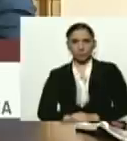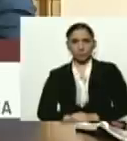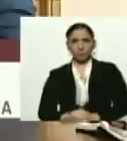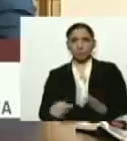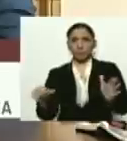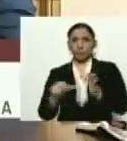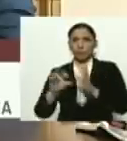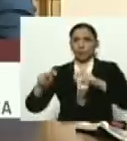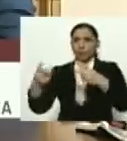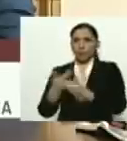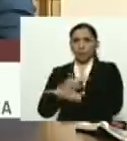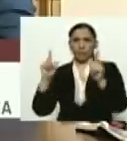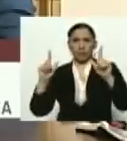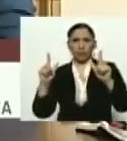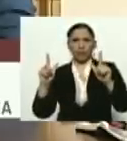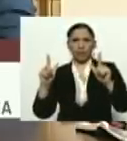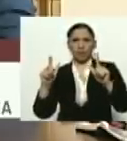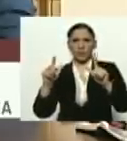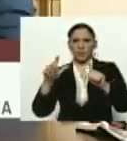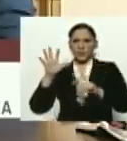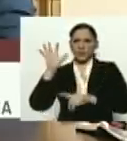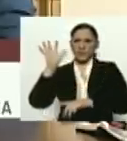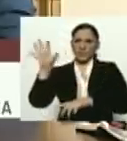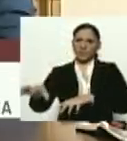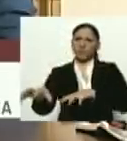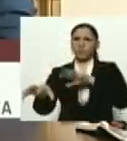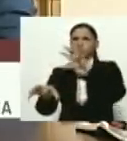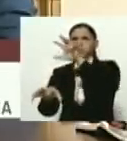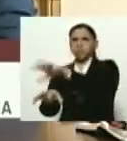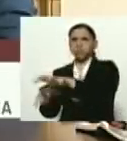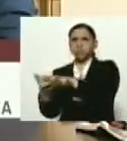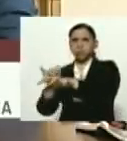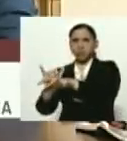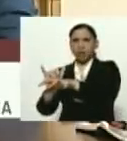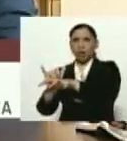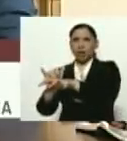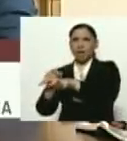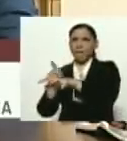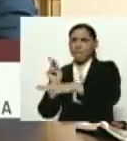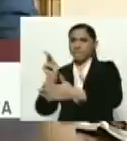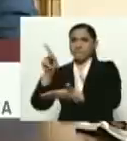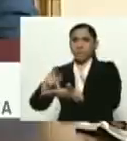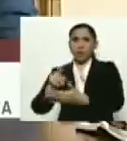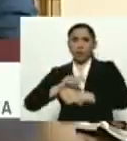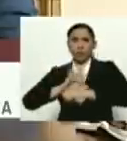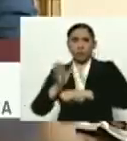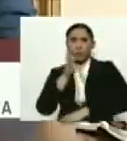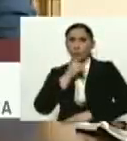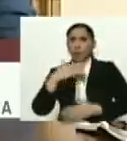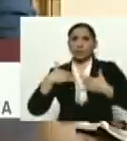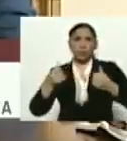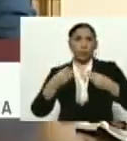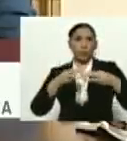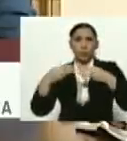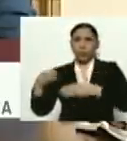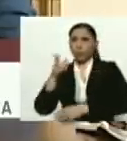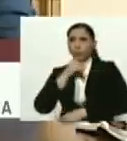donde el neoliberalismo puso sus garras, ahí llegó el coronavirus, porque no hay salud pública, no hay médicos, no hay médicas,